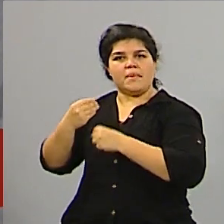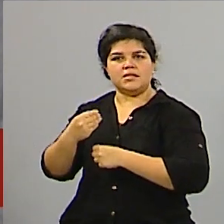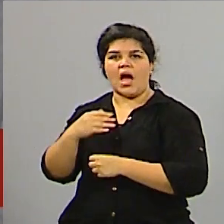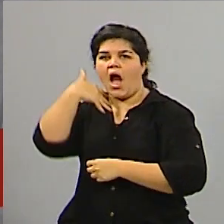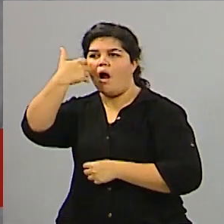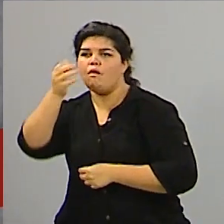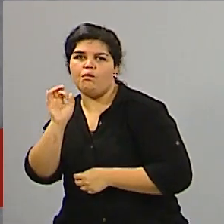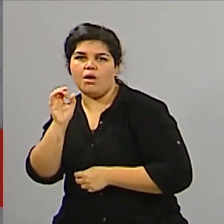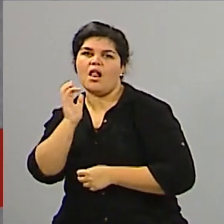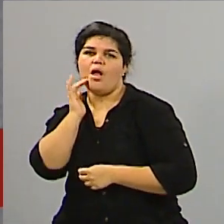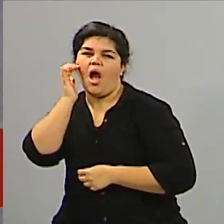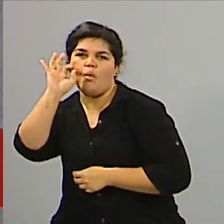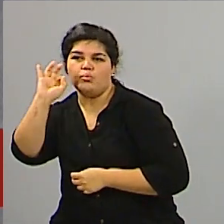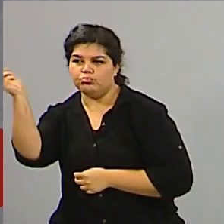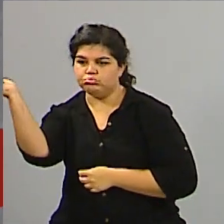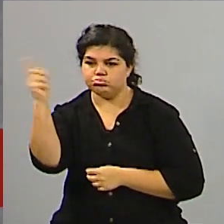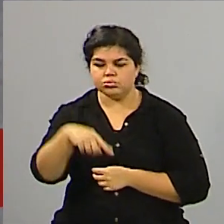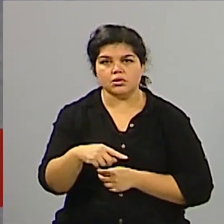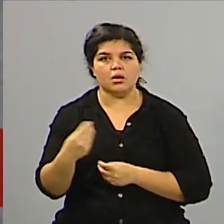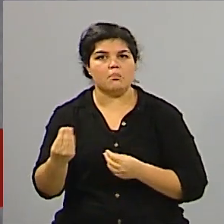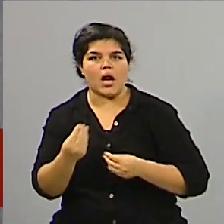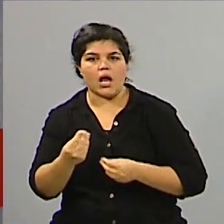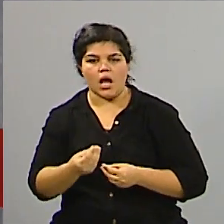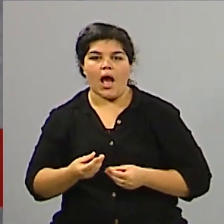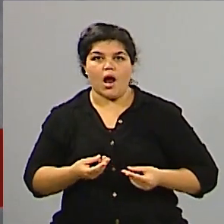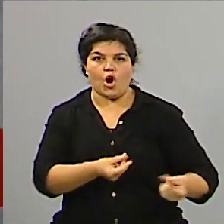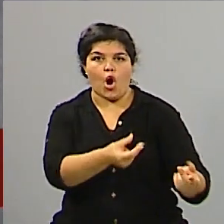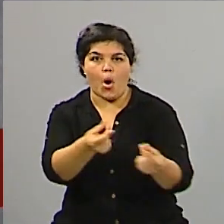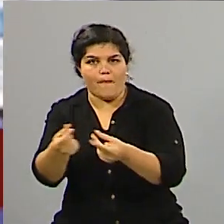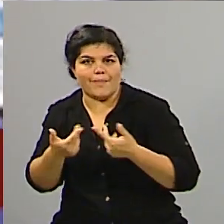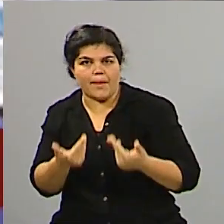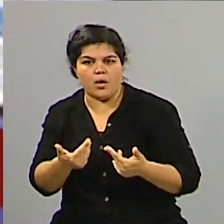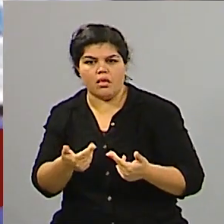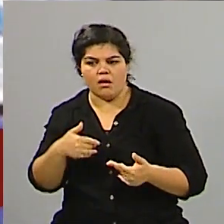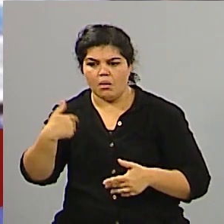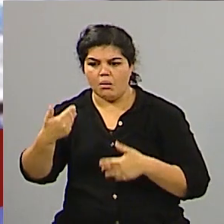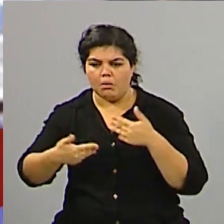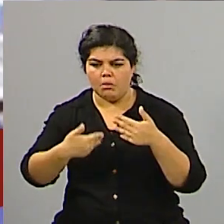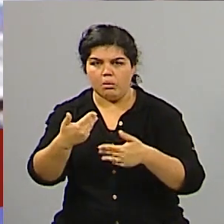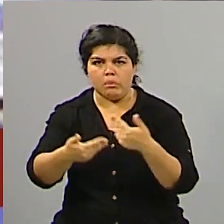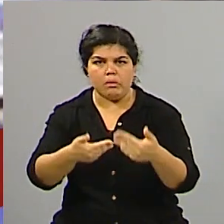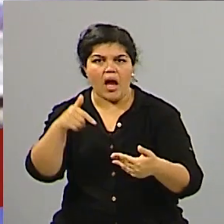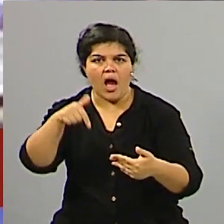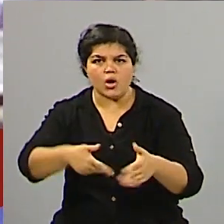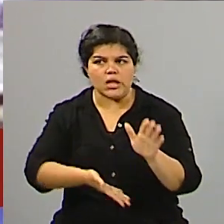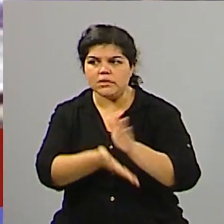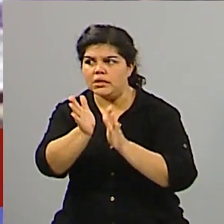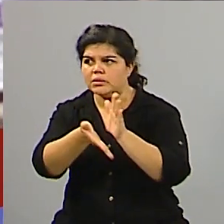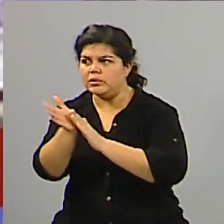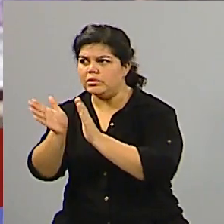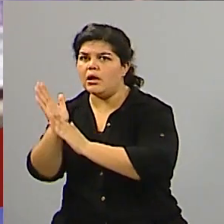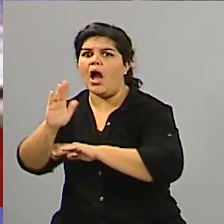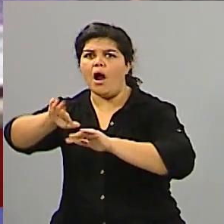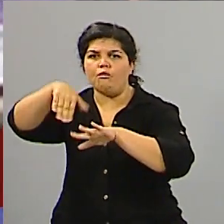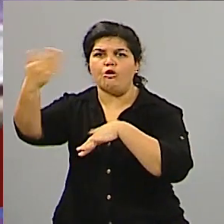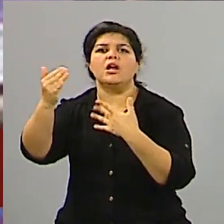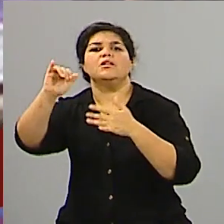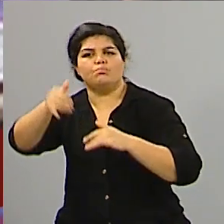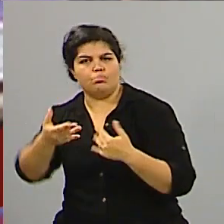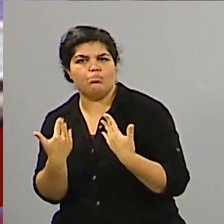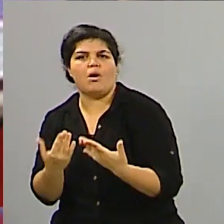vecinos que me han dicho que llevan meses con un expediente armado y no han tenido respuesta. Limpieza de acequias, eso es lo básico.